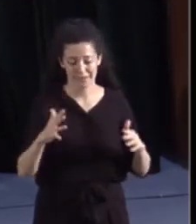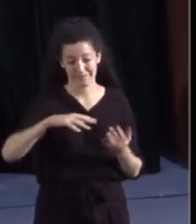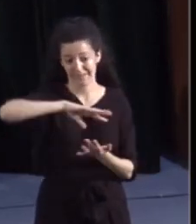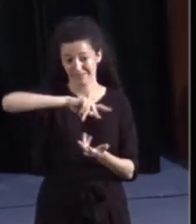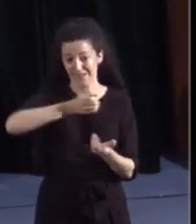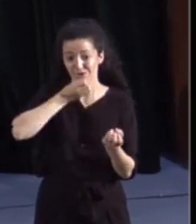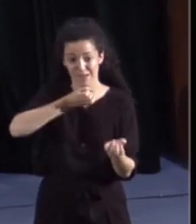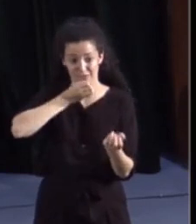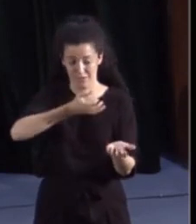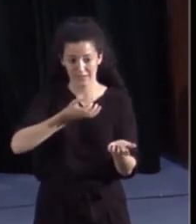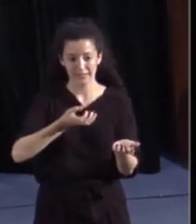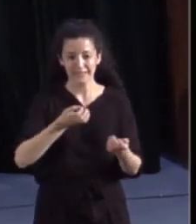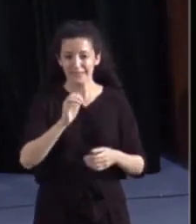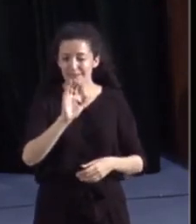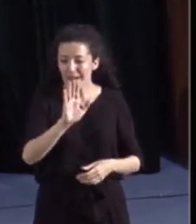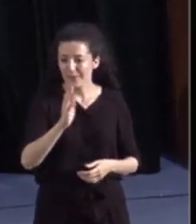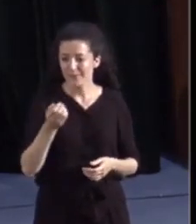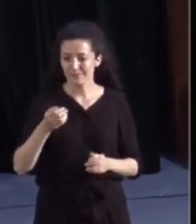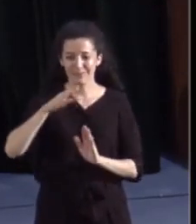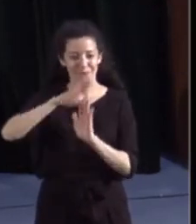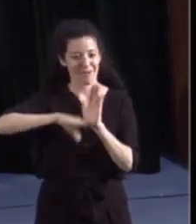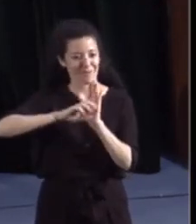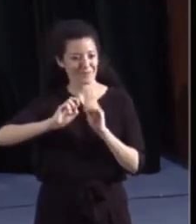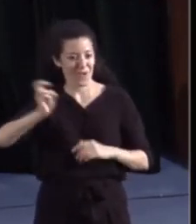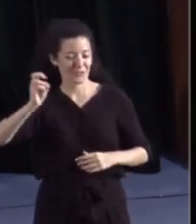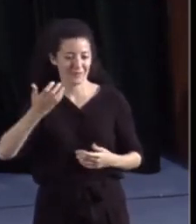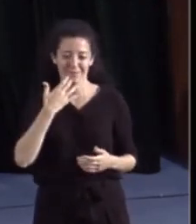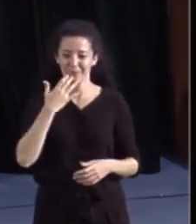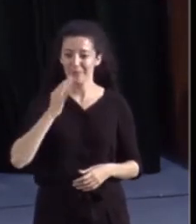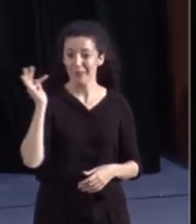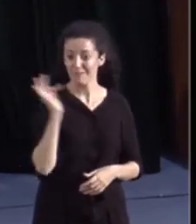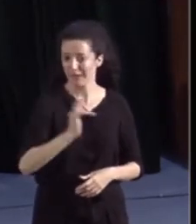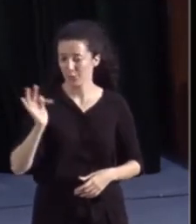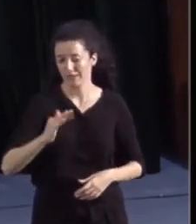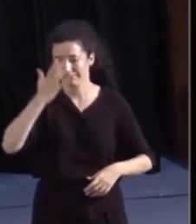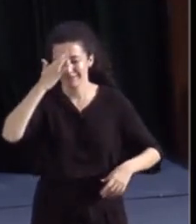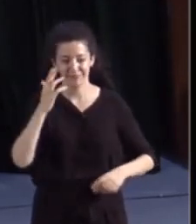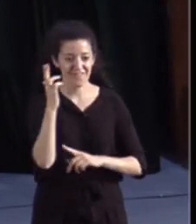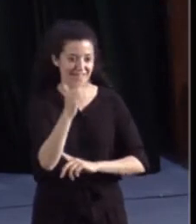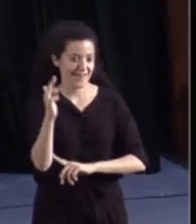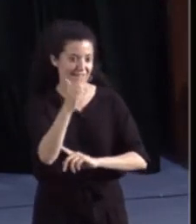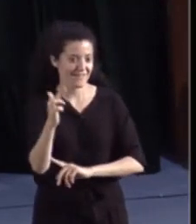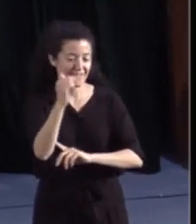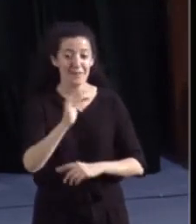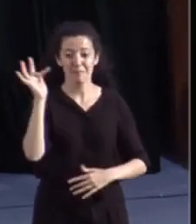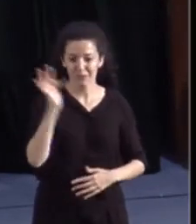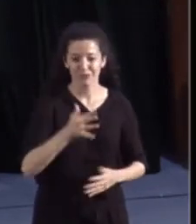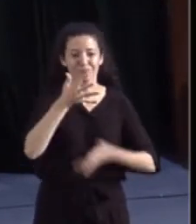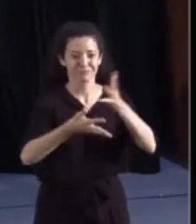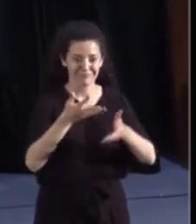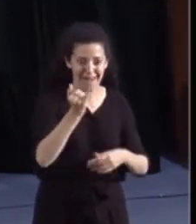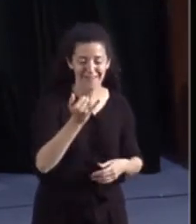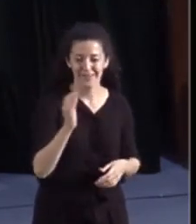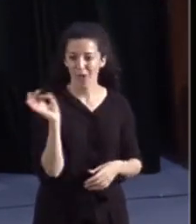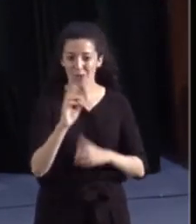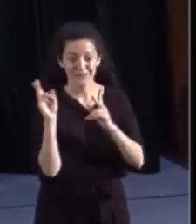hay experiencias regulares donde todas las películas del viernes estén interpretadas o todas las series, etc. Por lo tanto,